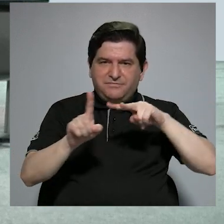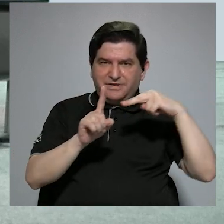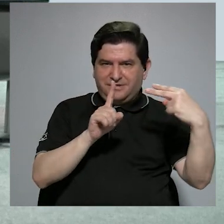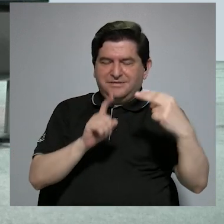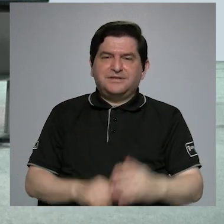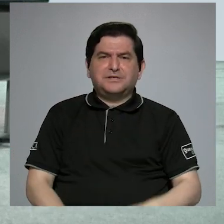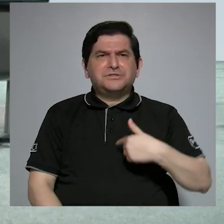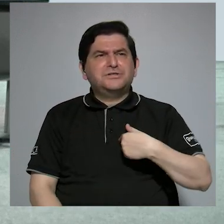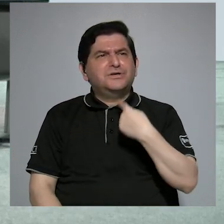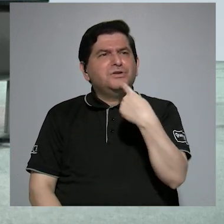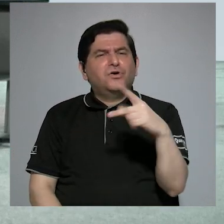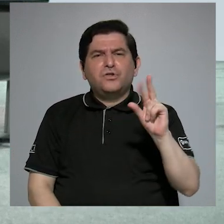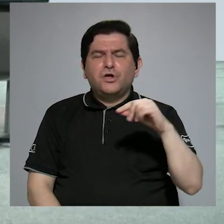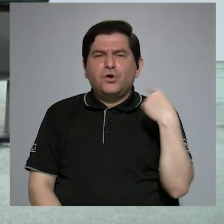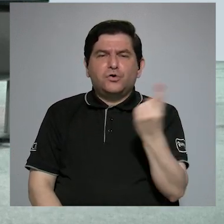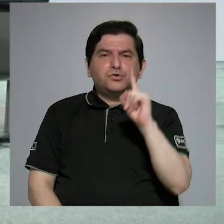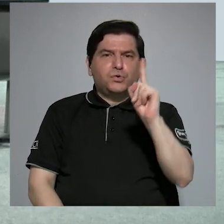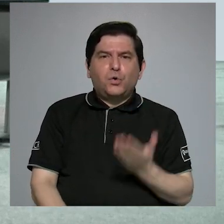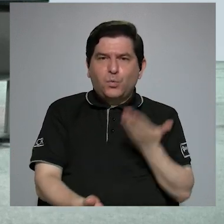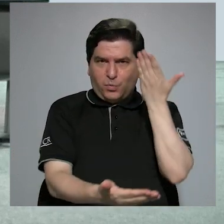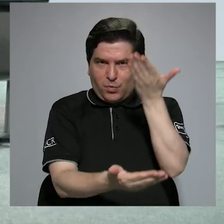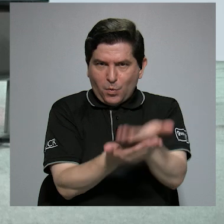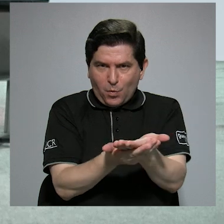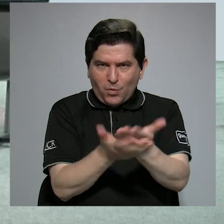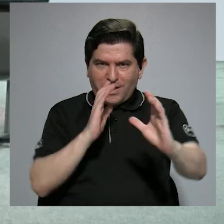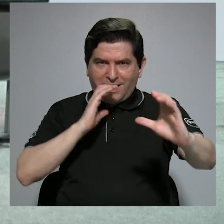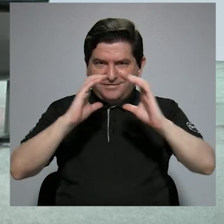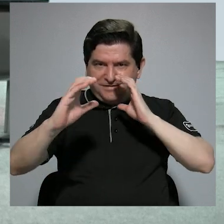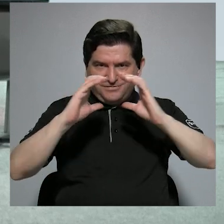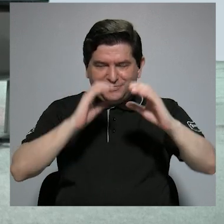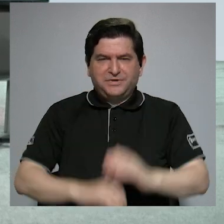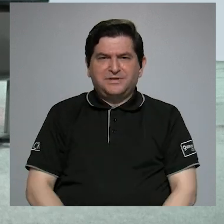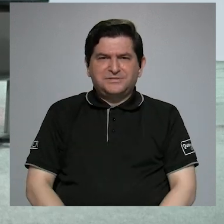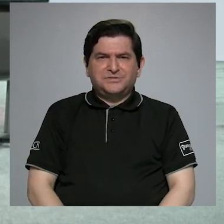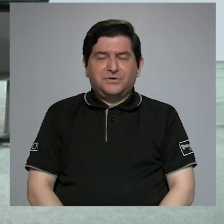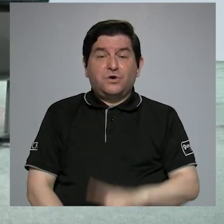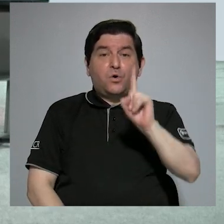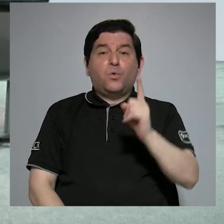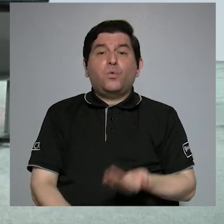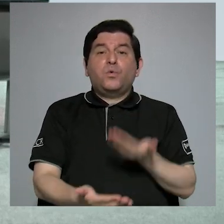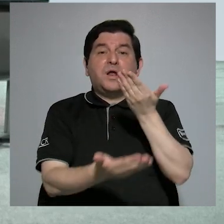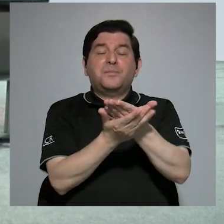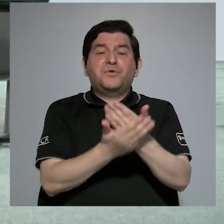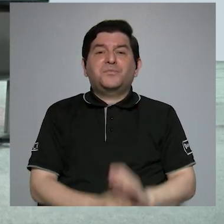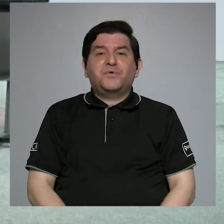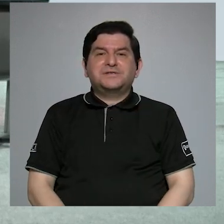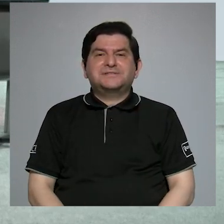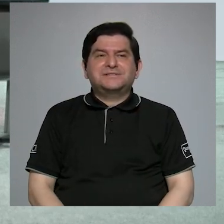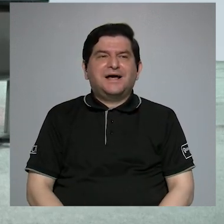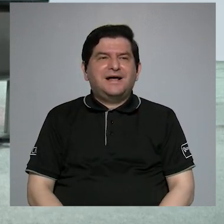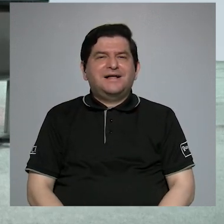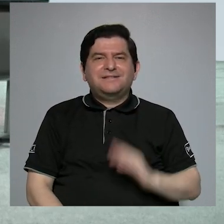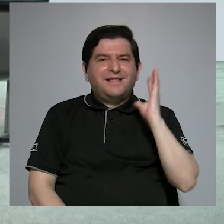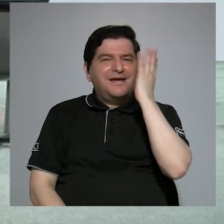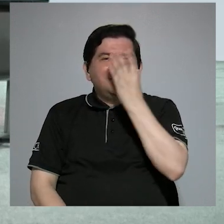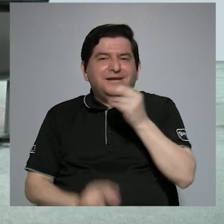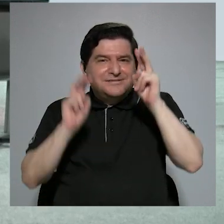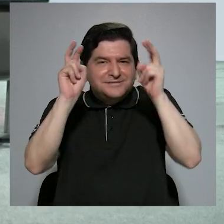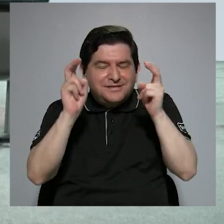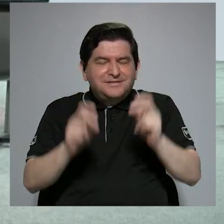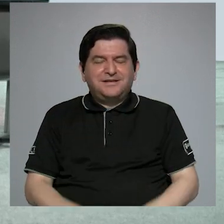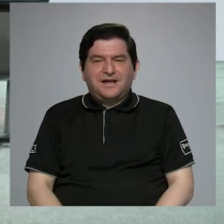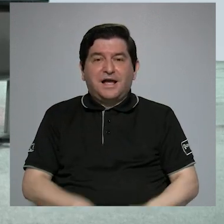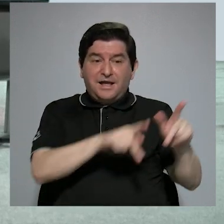siempre digo que no solo hay una propuesta de comunicación, sino también hay una propuesta estética, donde